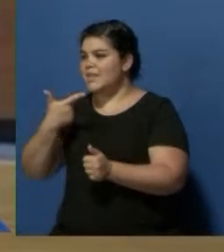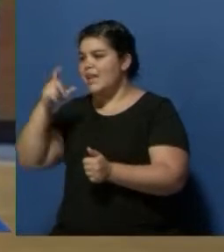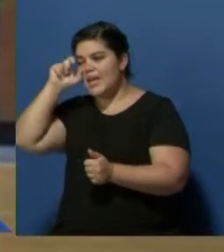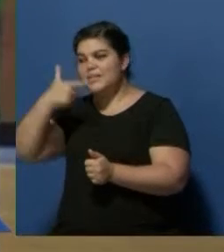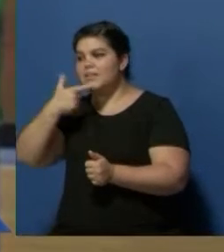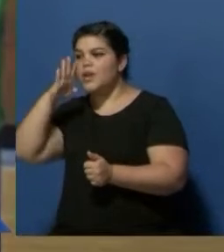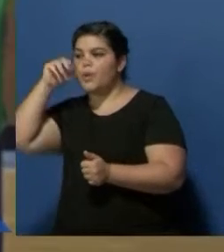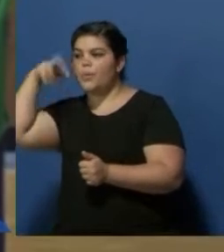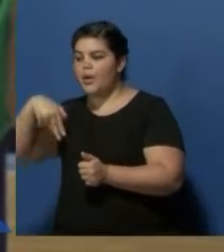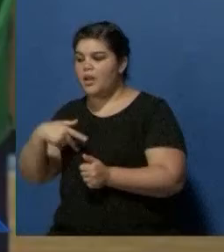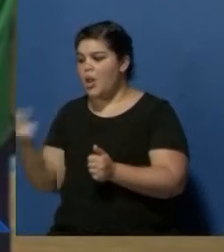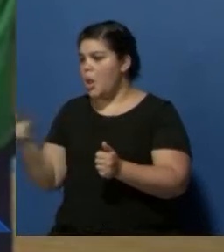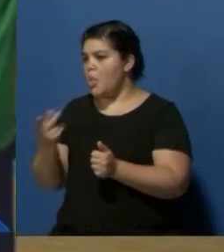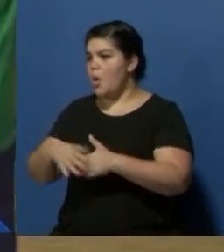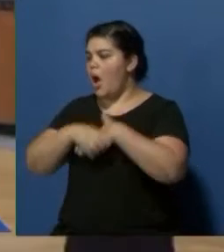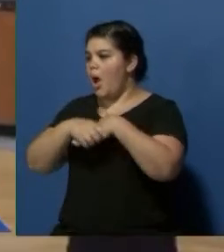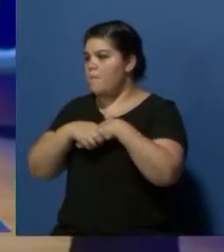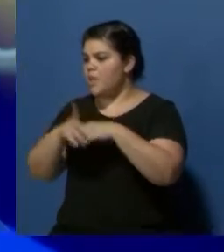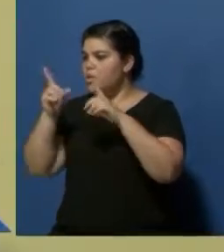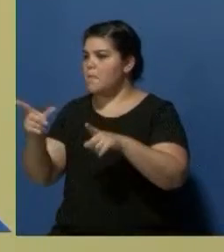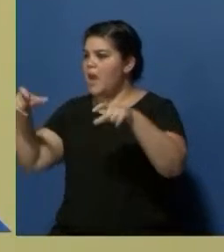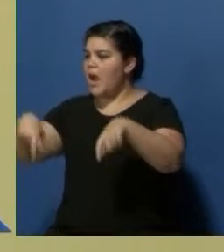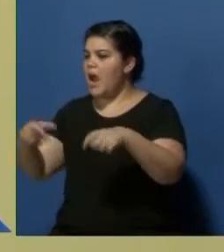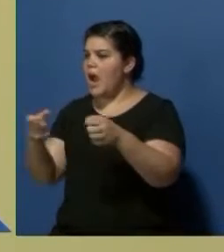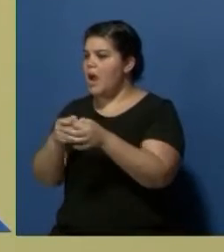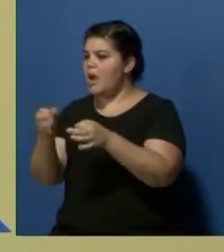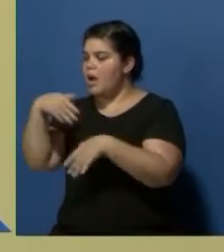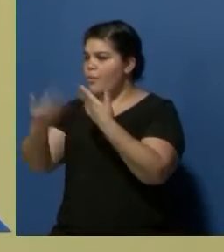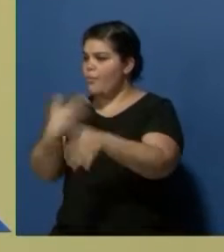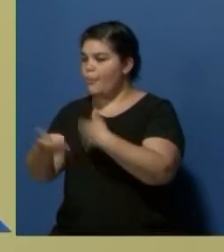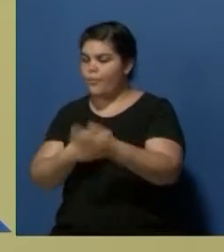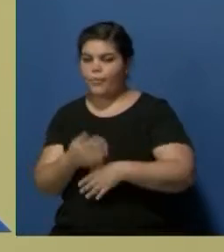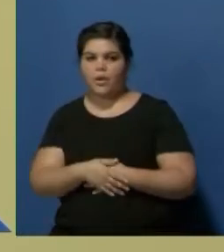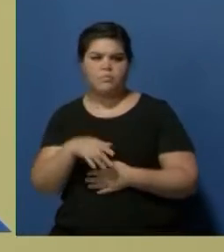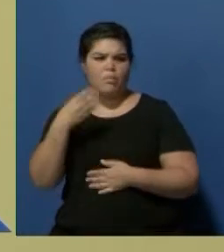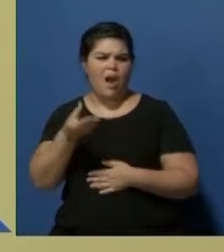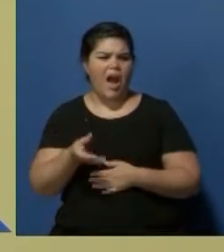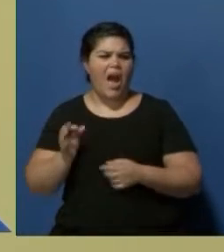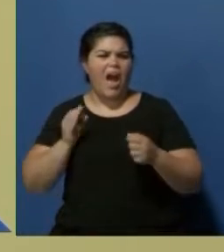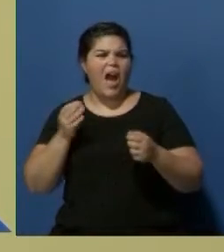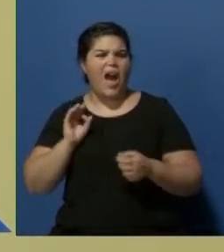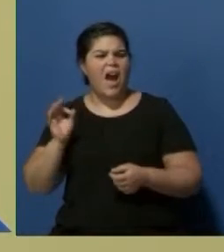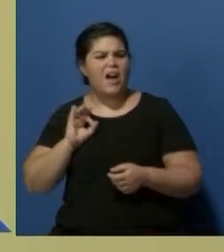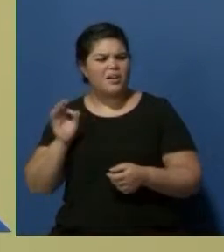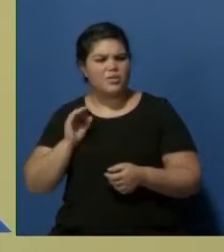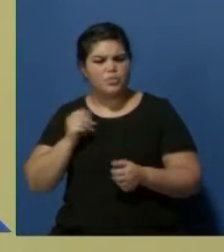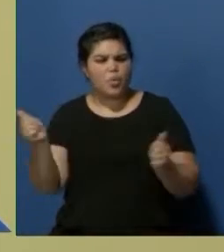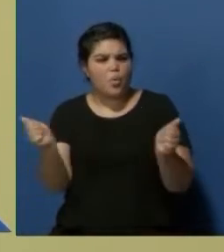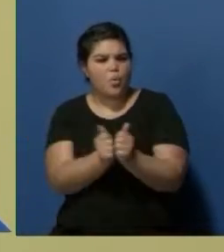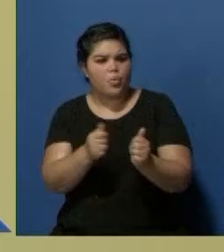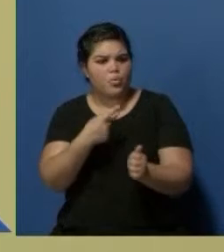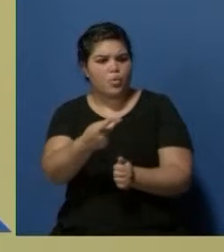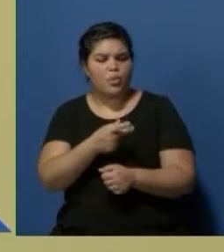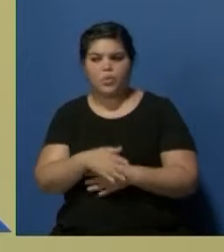de amistad y compañerismo dentro de la cancha. Bueno, me decía también el técnico que llevaba muchos años jugando en primera división. ¿Se sacaron esa espina de ganar las